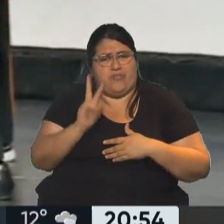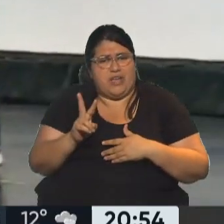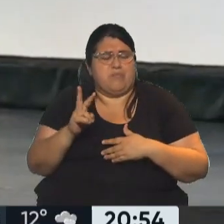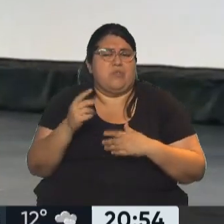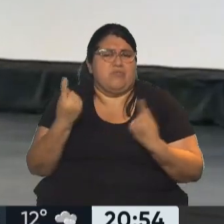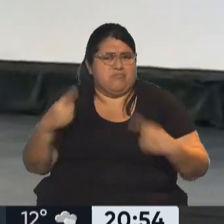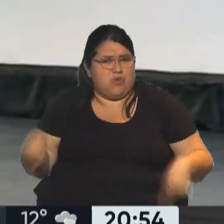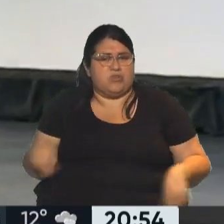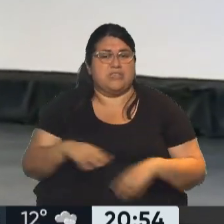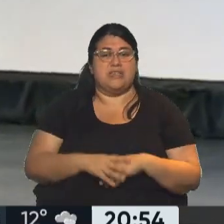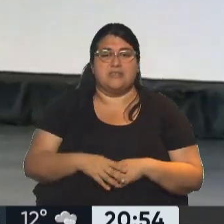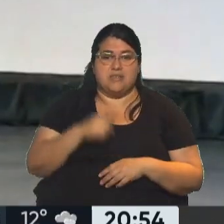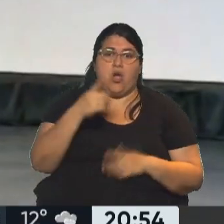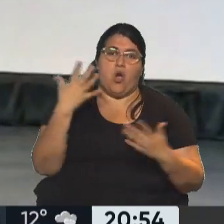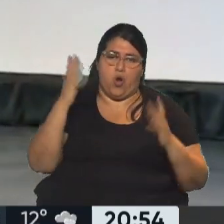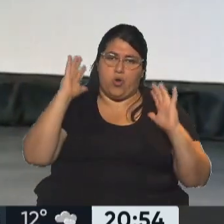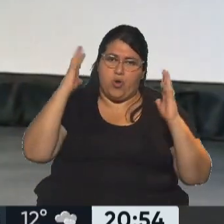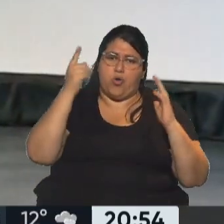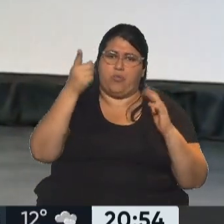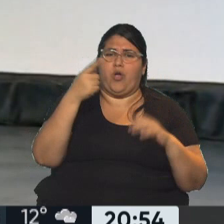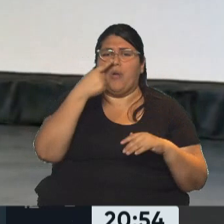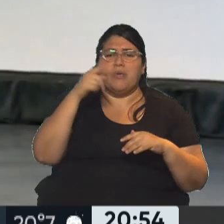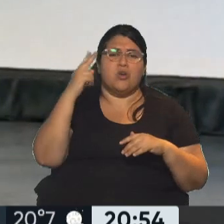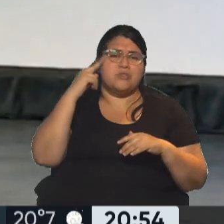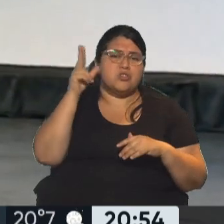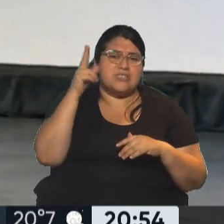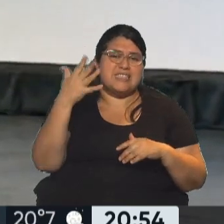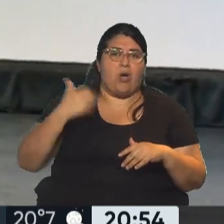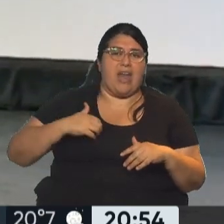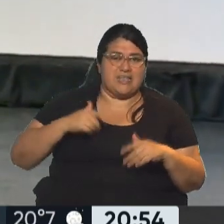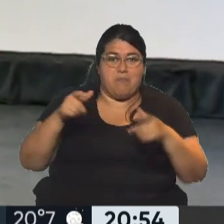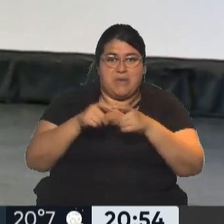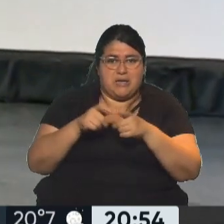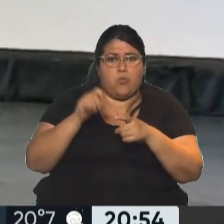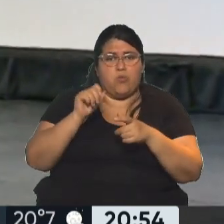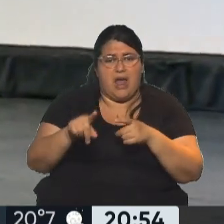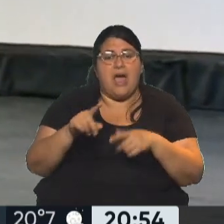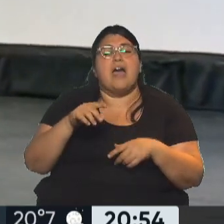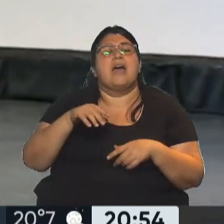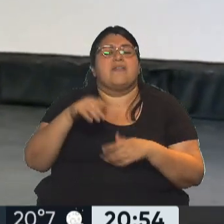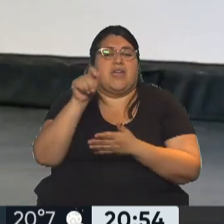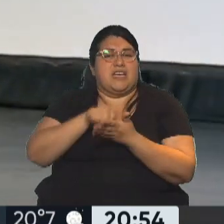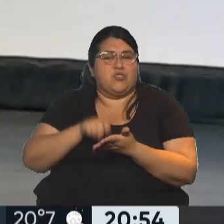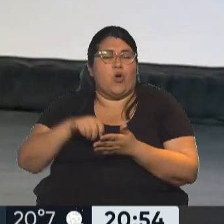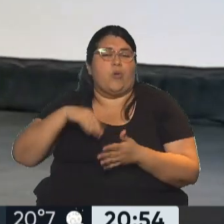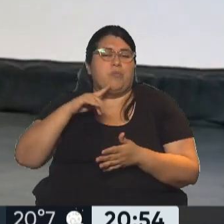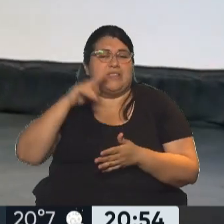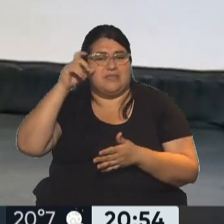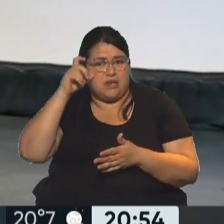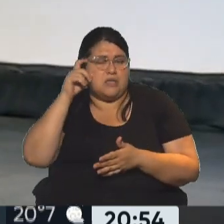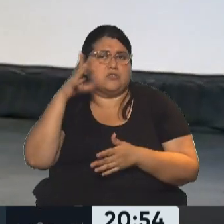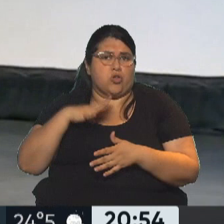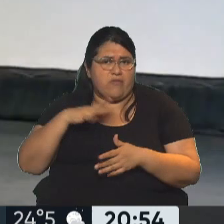Y por supuesto que se aplaudió muchísimo Argentina 1985, la película de Santiago Mitre que continúa cautivando